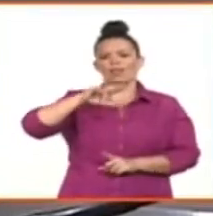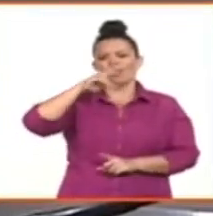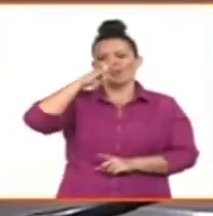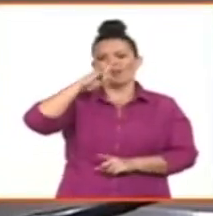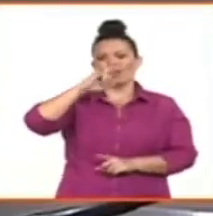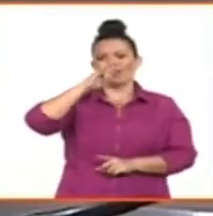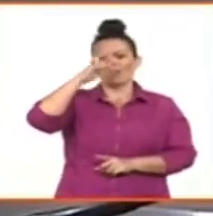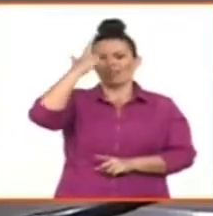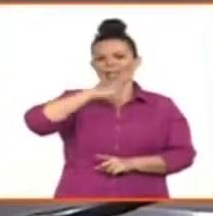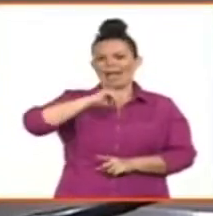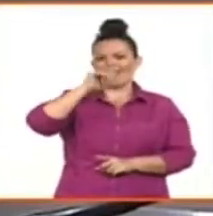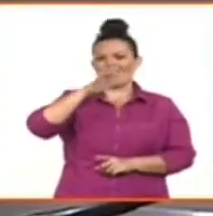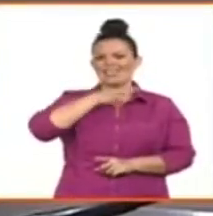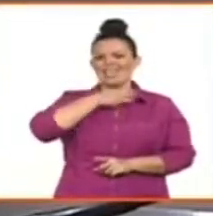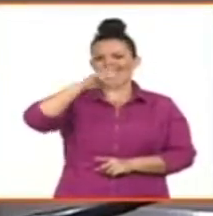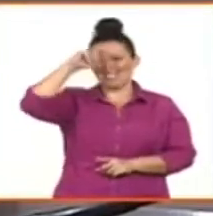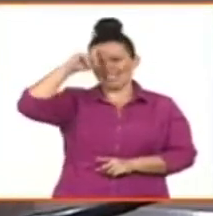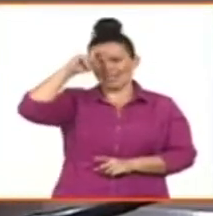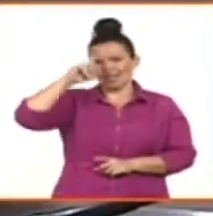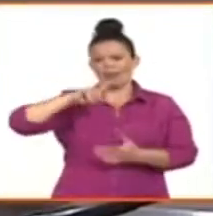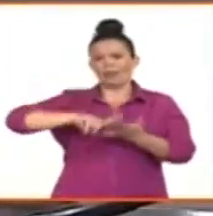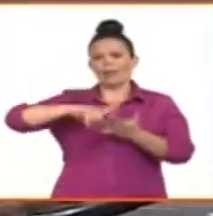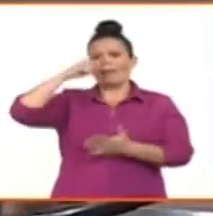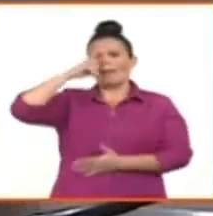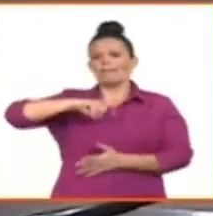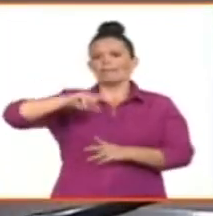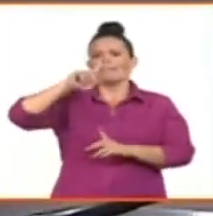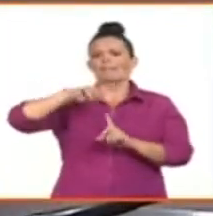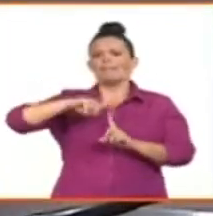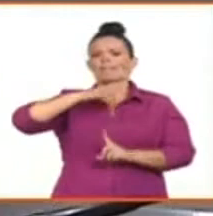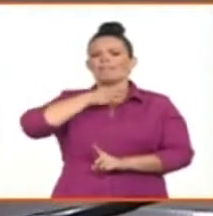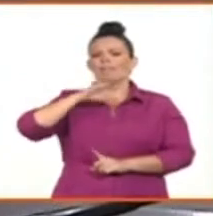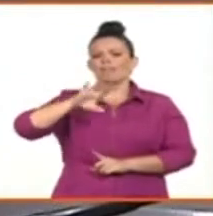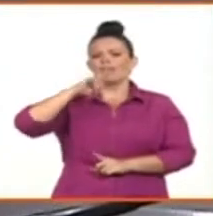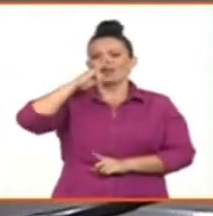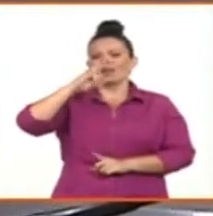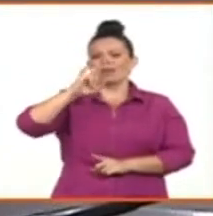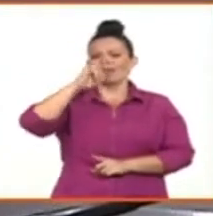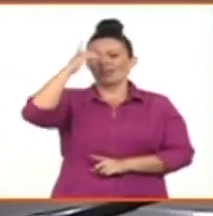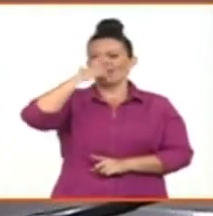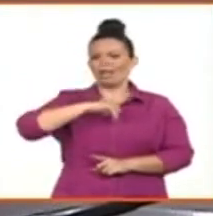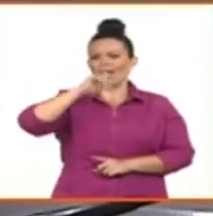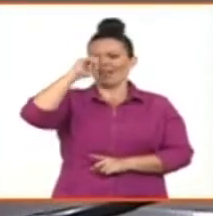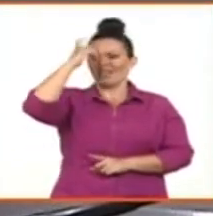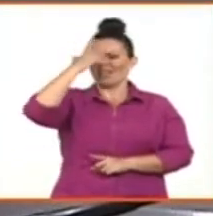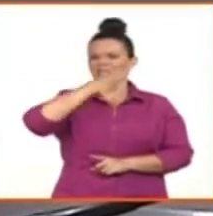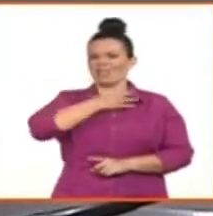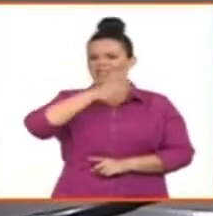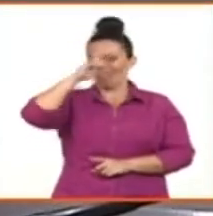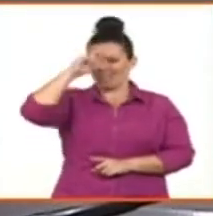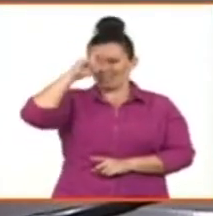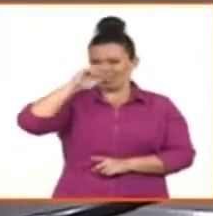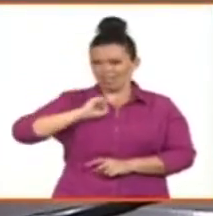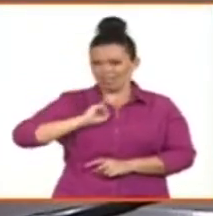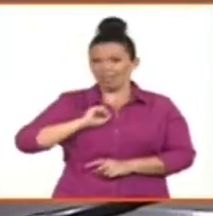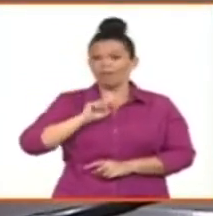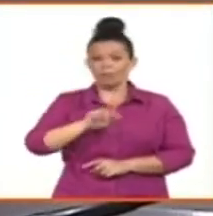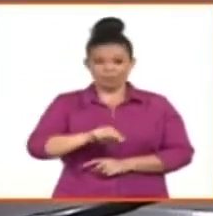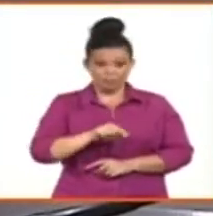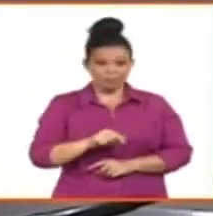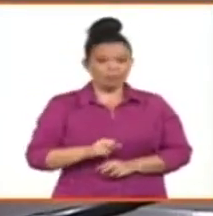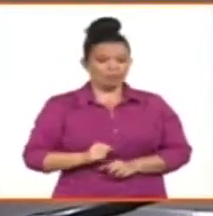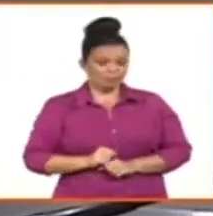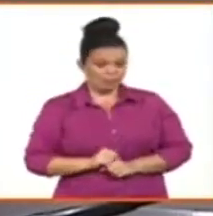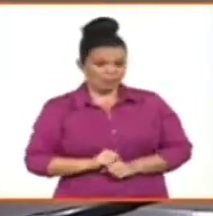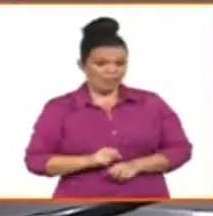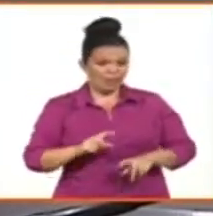creo que realmente esa ampliación en el campo sobre todo a partir